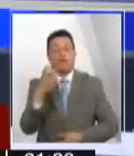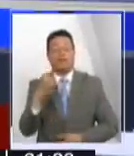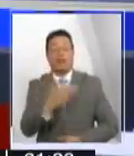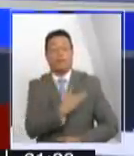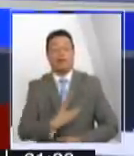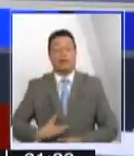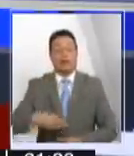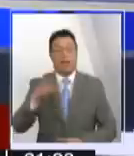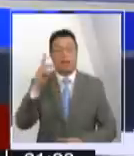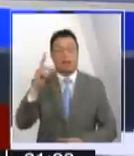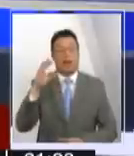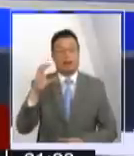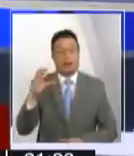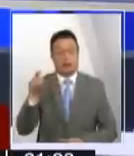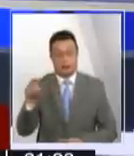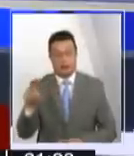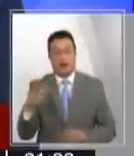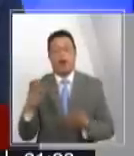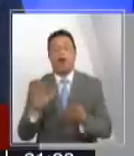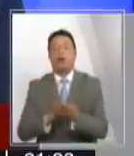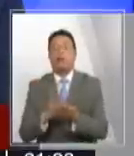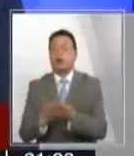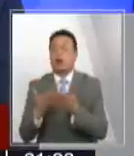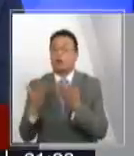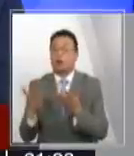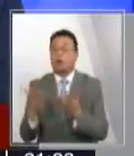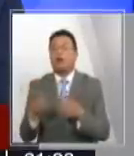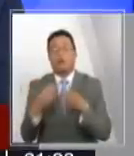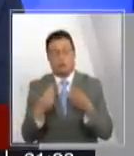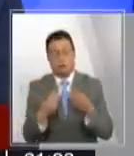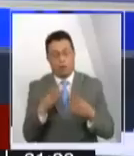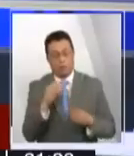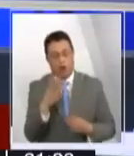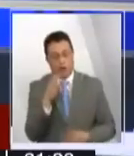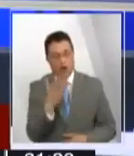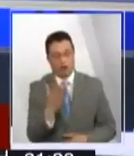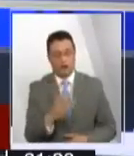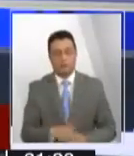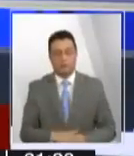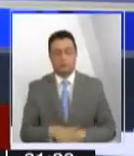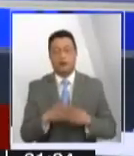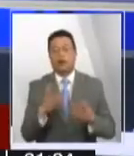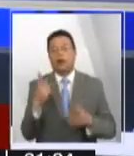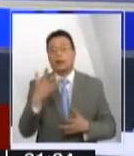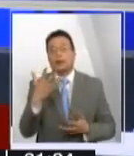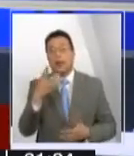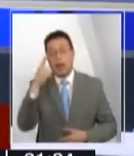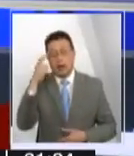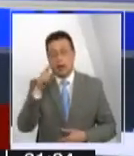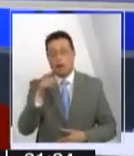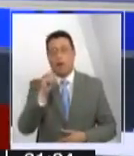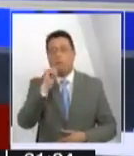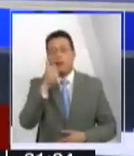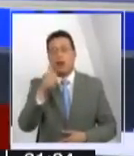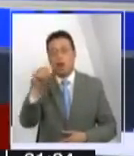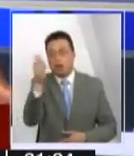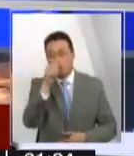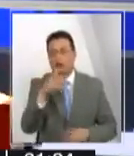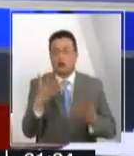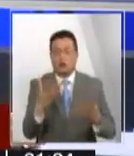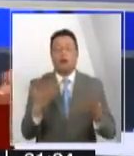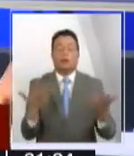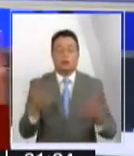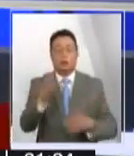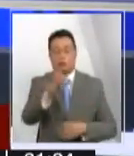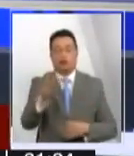Cristiana, Sergio Espejo. Muchas gracias, diputado. ¿Cómo está usted? Bien, buenas noches, Verónica. Diputado, ¿qué cree usted que va a pasar mañana domingo? Más allá de que la gente